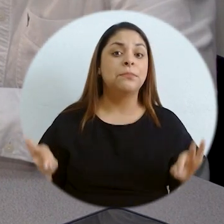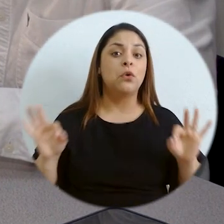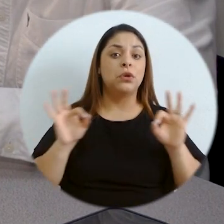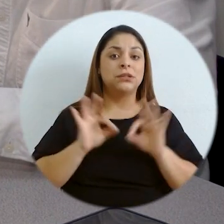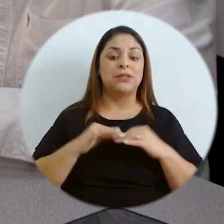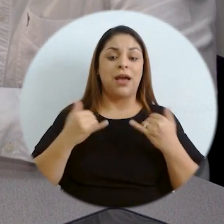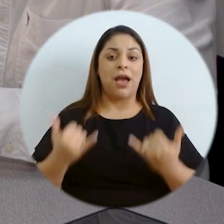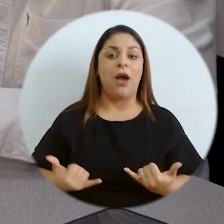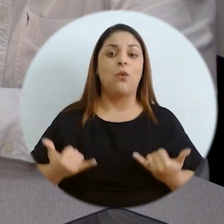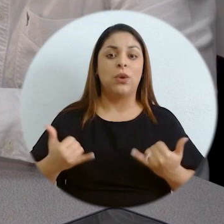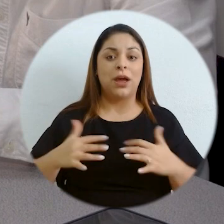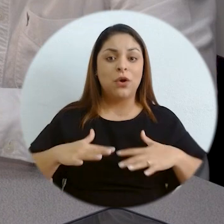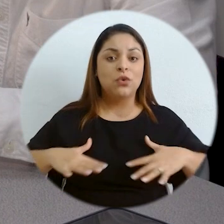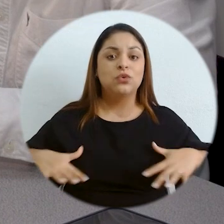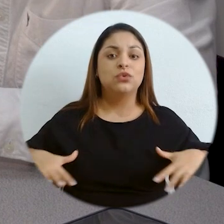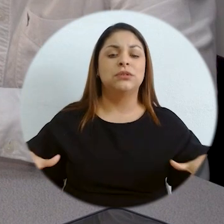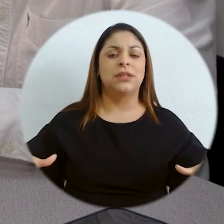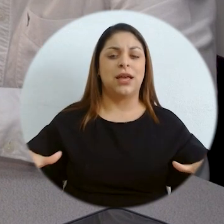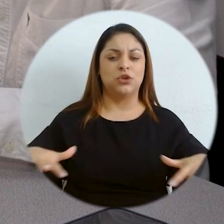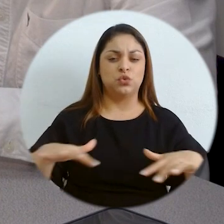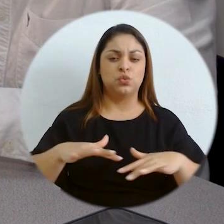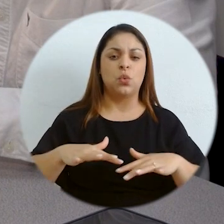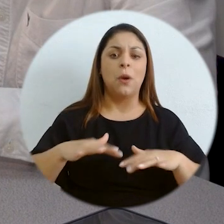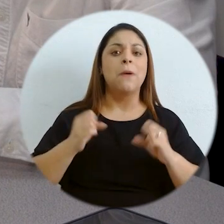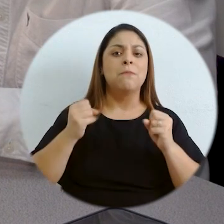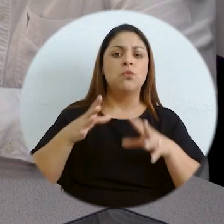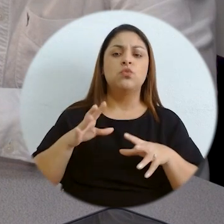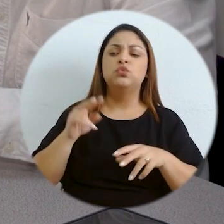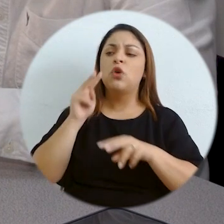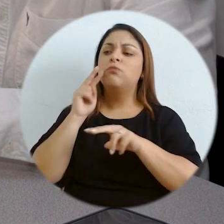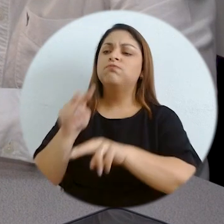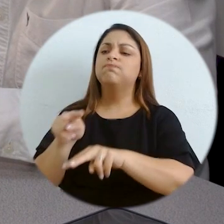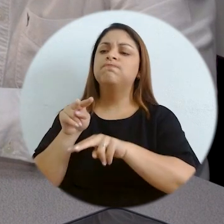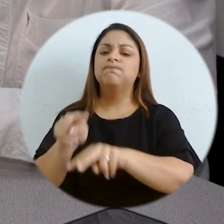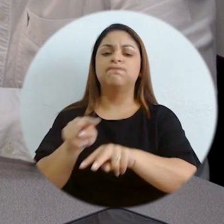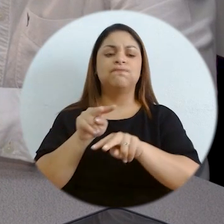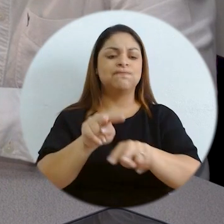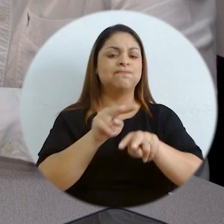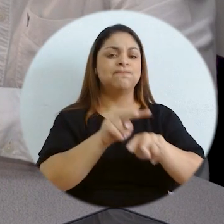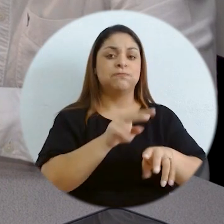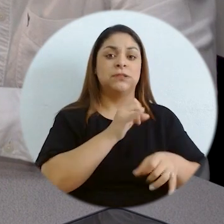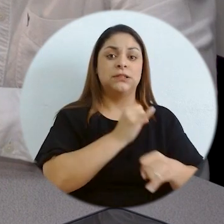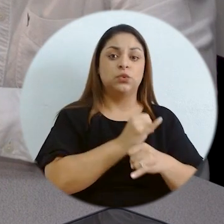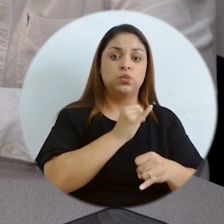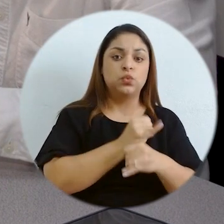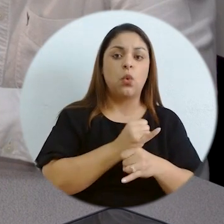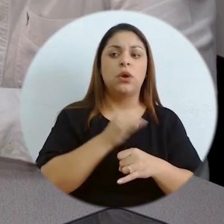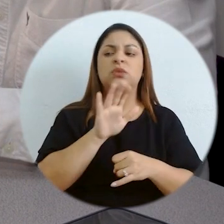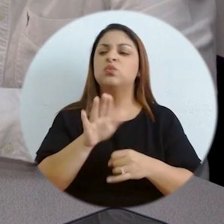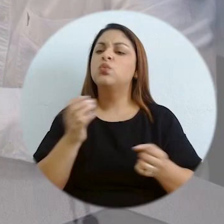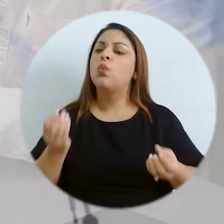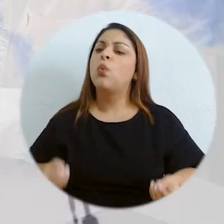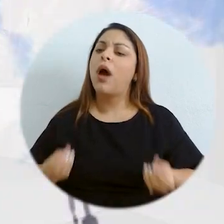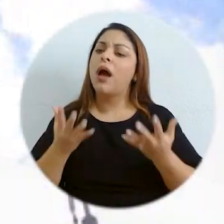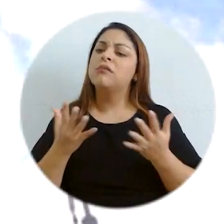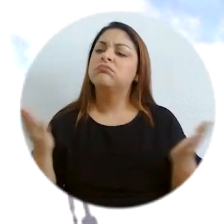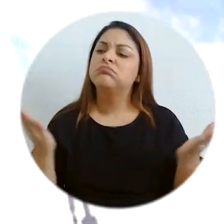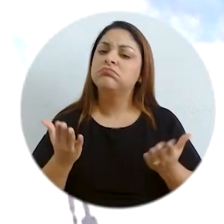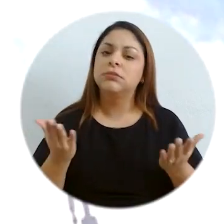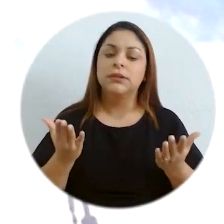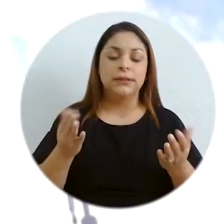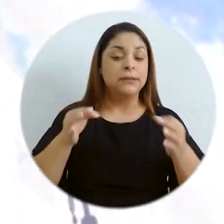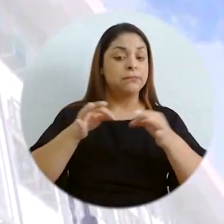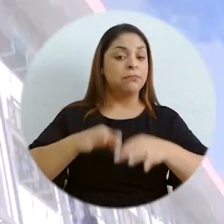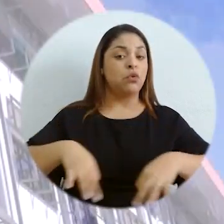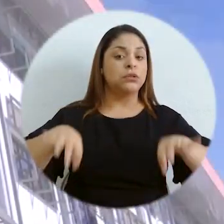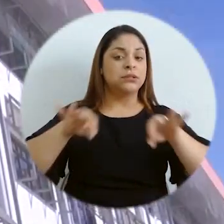en los contextos en los que estamos, en los que se cuestiona cada vez más a las instituciones públicas, el gasto público, etcétera, es muy